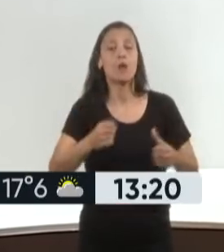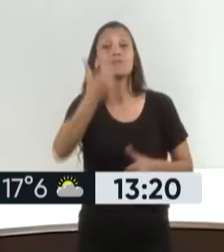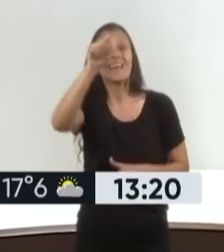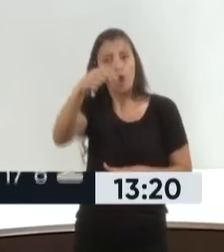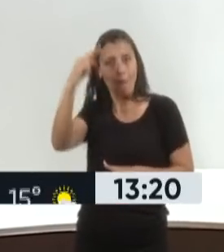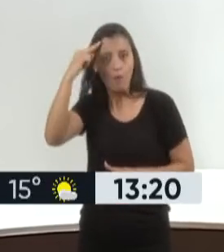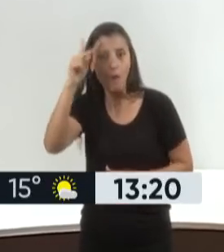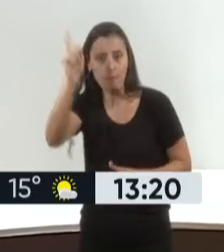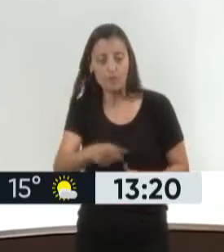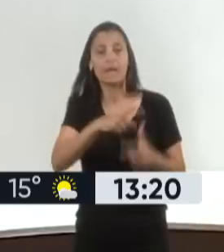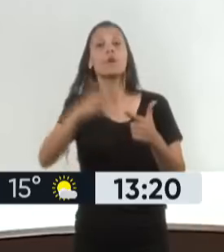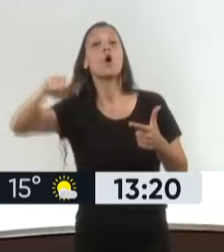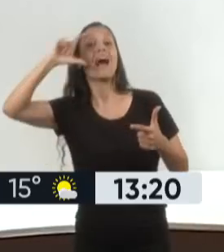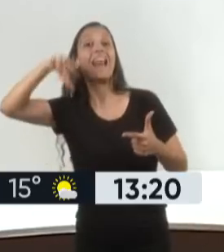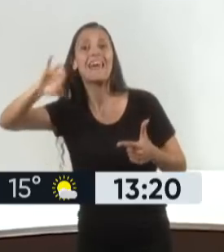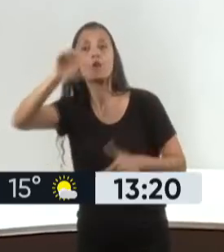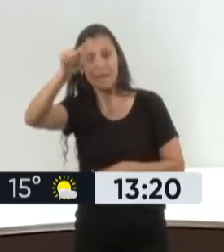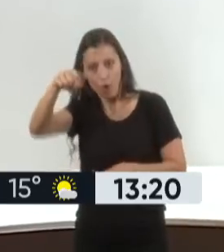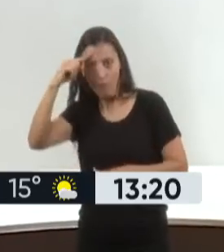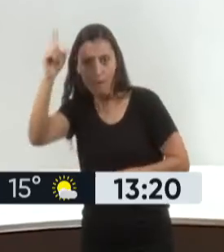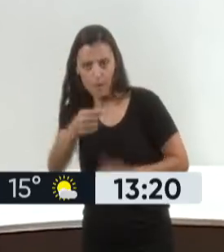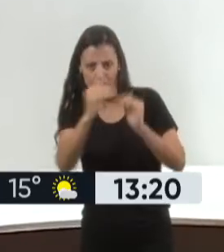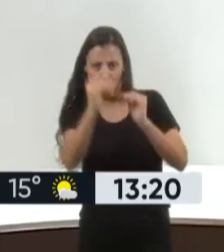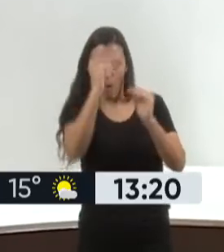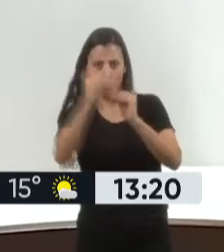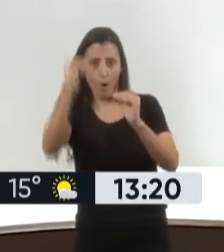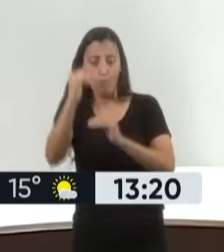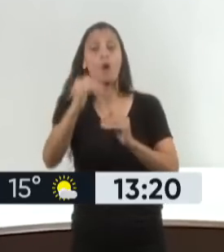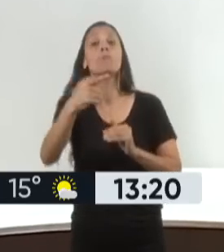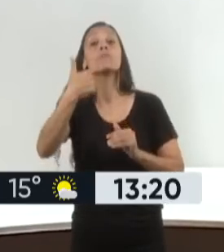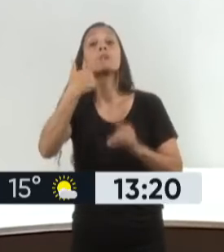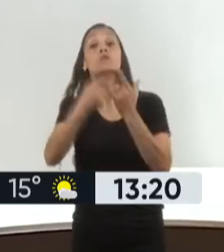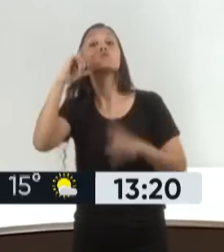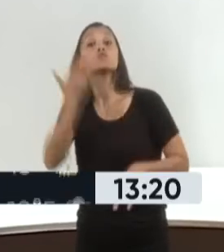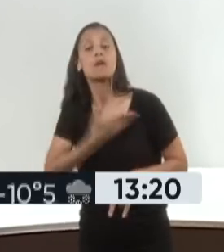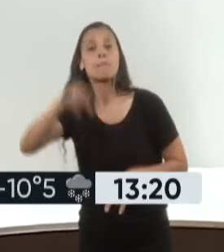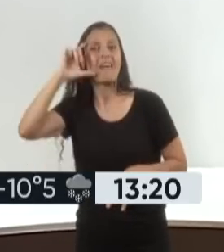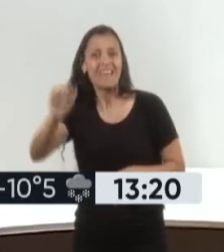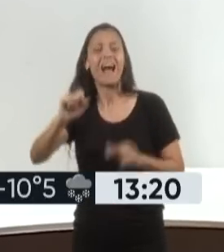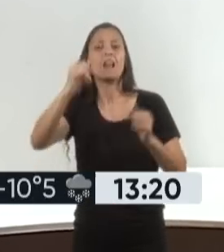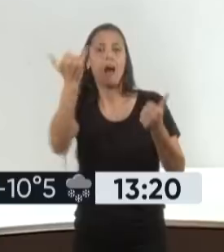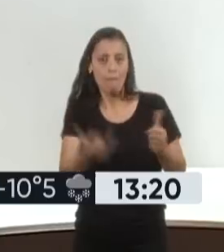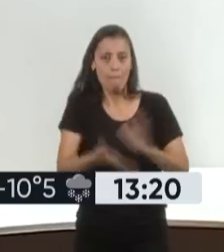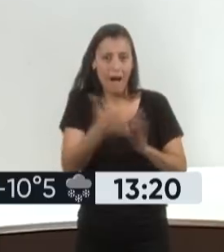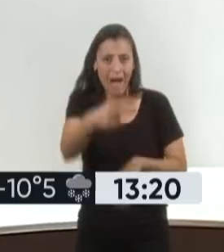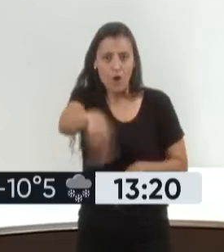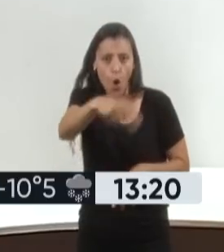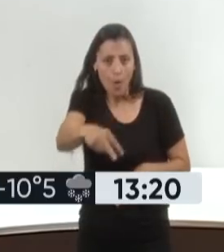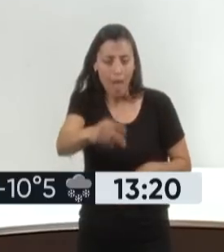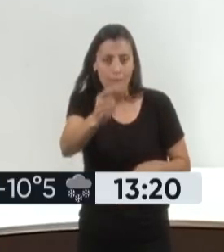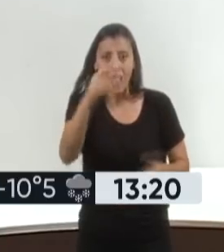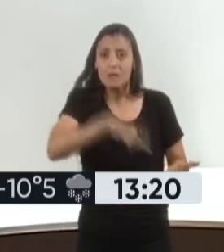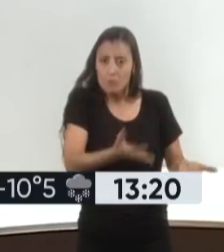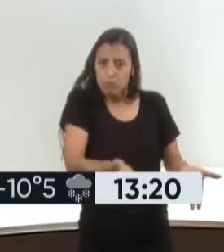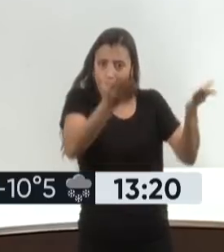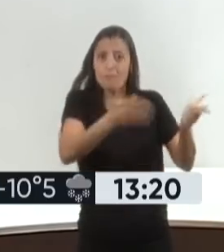6,9%, Galeno 6,9%, Swiss Medical 3,90%, Hospital Italiano 5% para noviembre. Esto está por encima